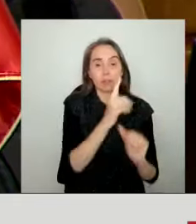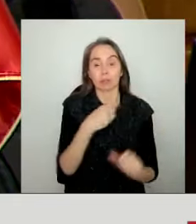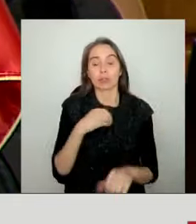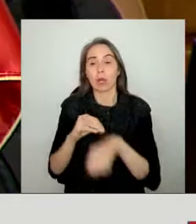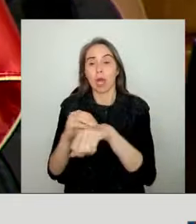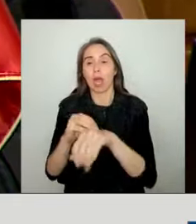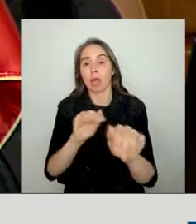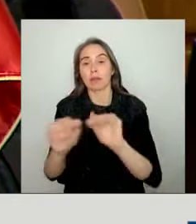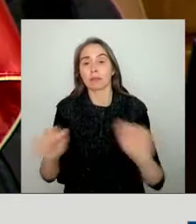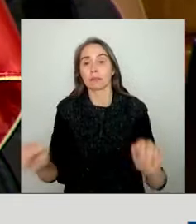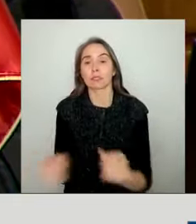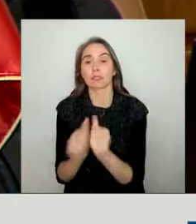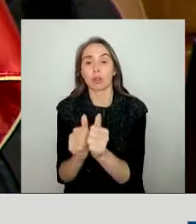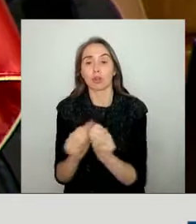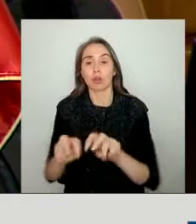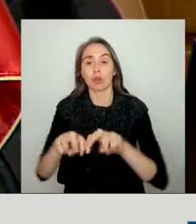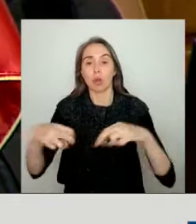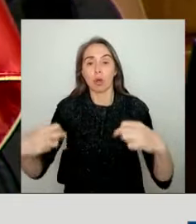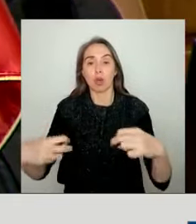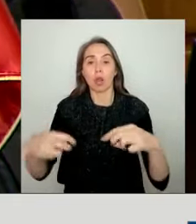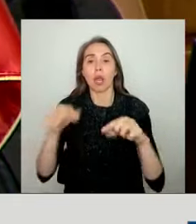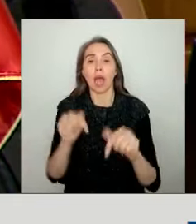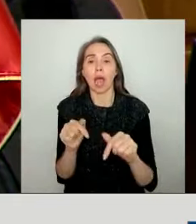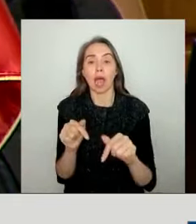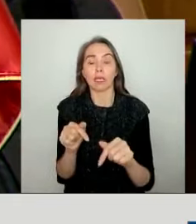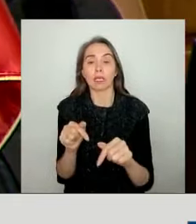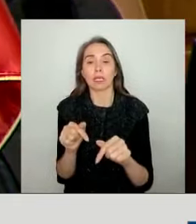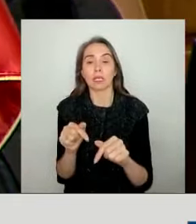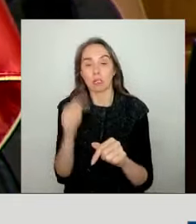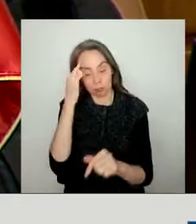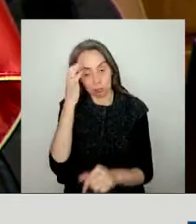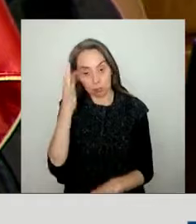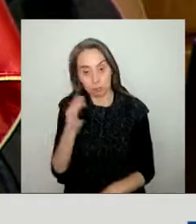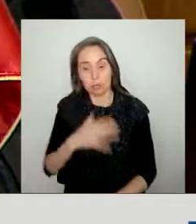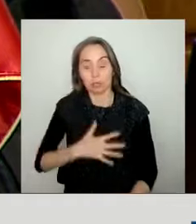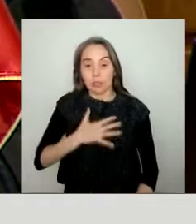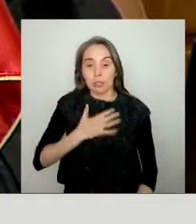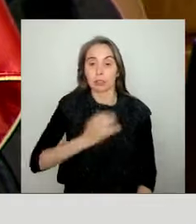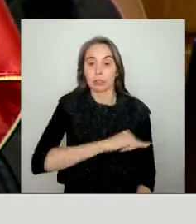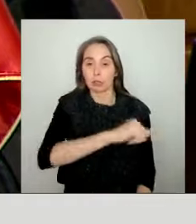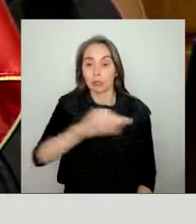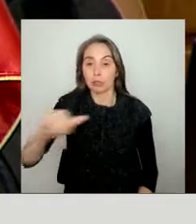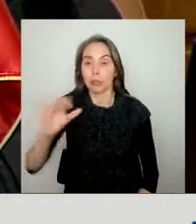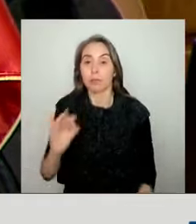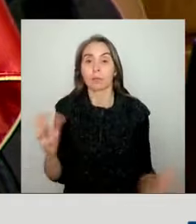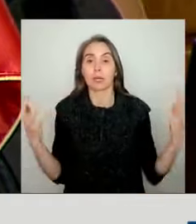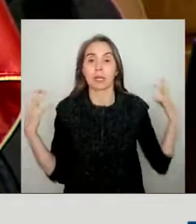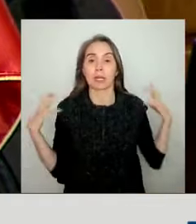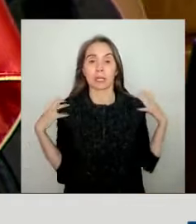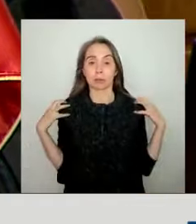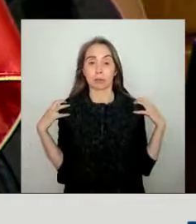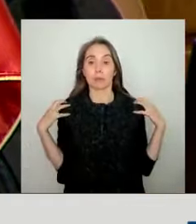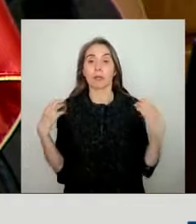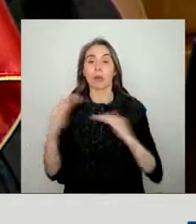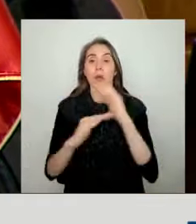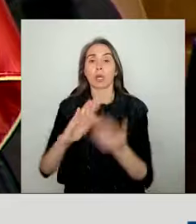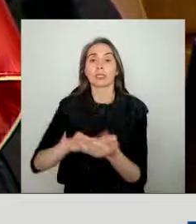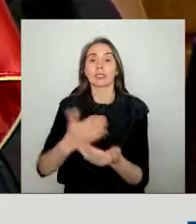que actuemos aquí con con sensatez con sentido común con responsabilidad también por la salud de todos nuestros